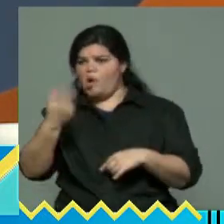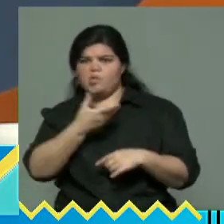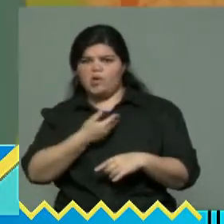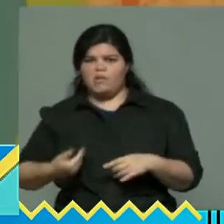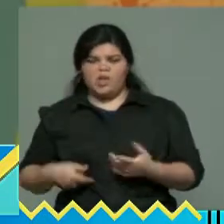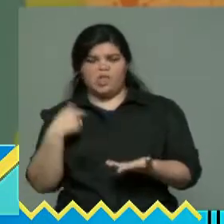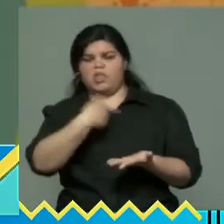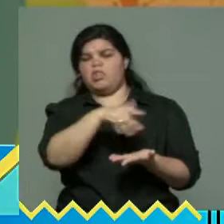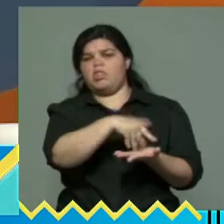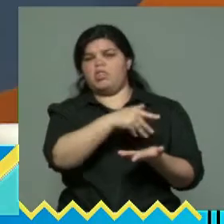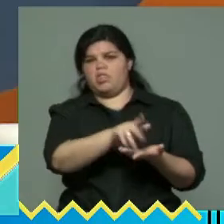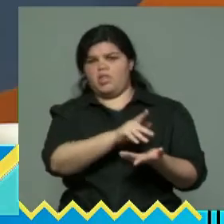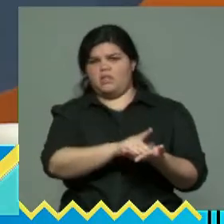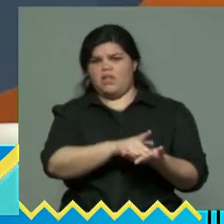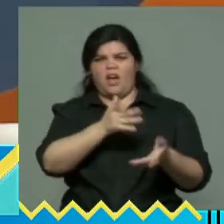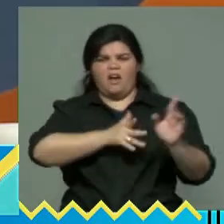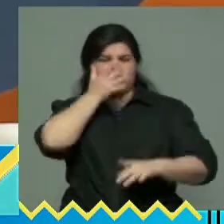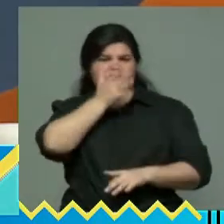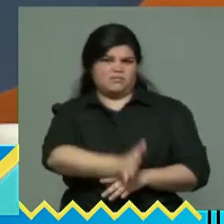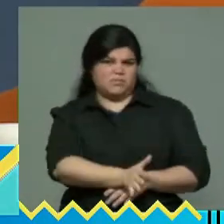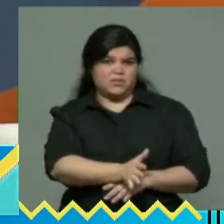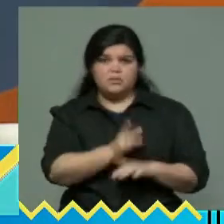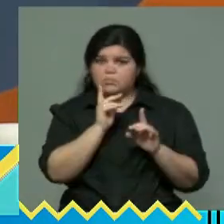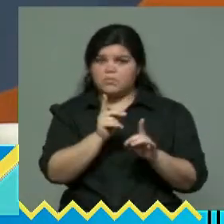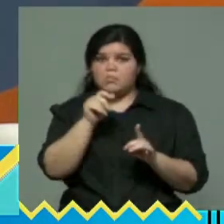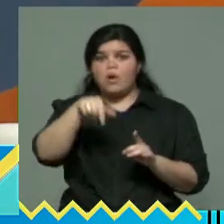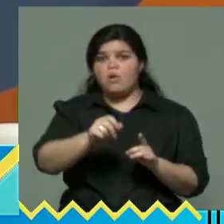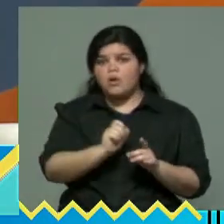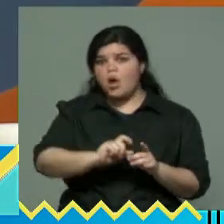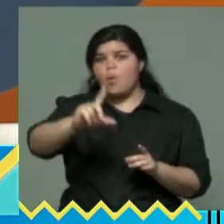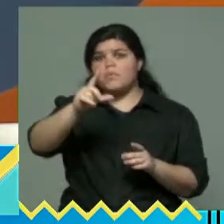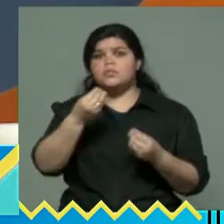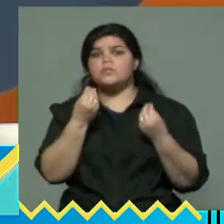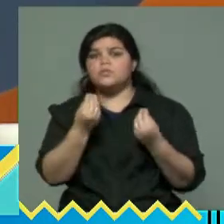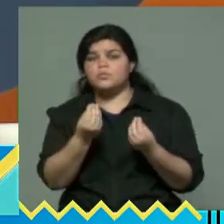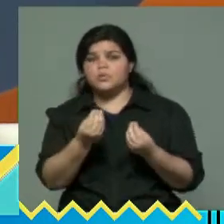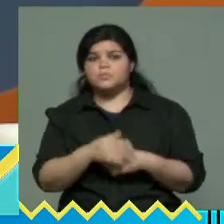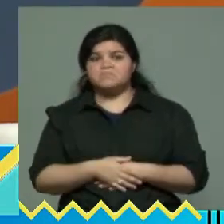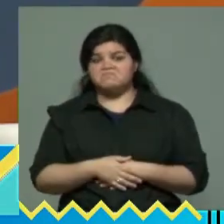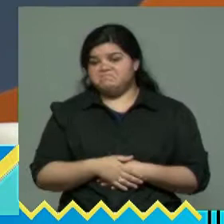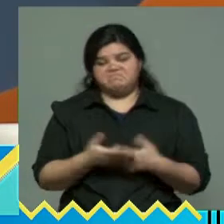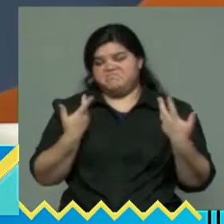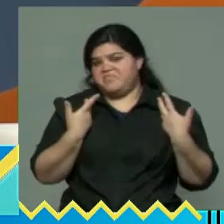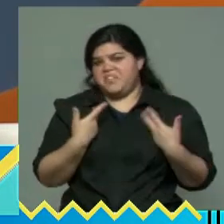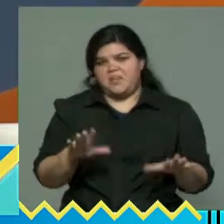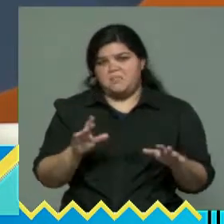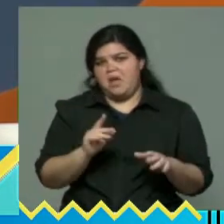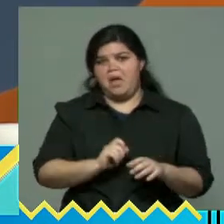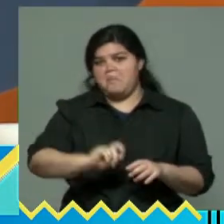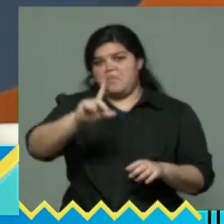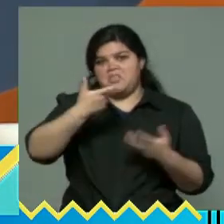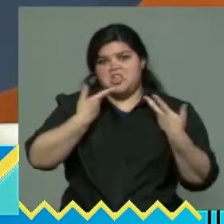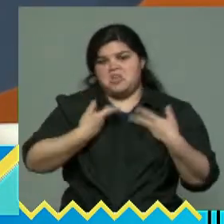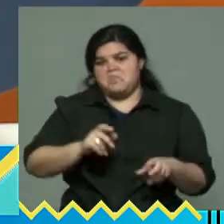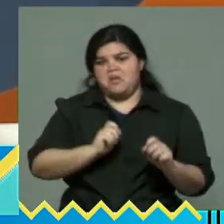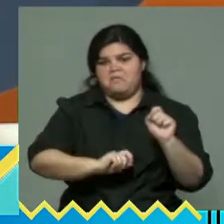veces exagerada, ¿no? Y en este caso, bueno, los aumentos pasan como si nada. Si pasa y siguen